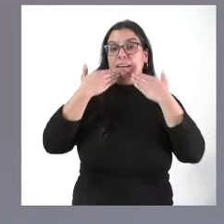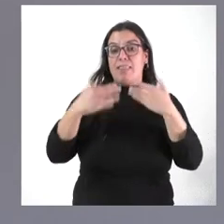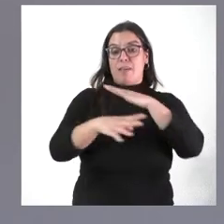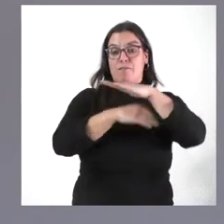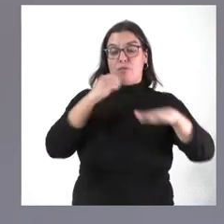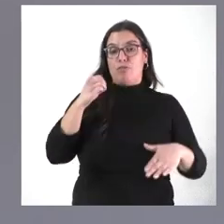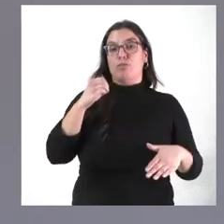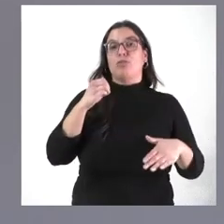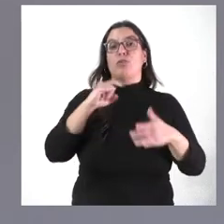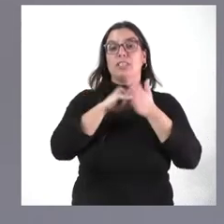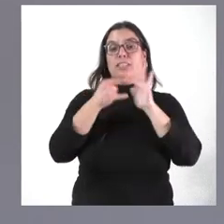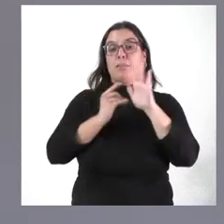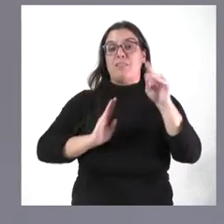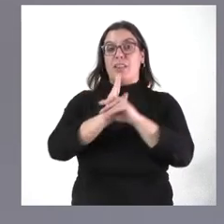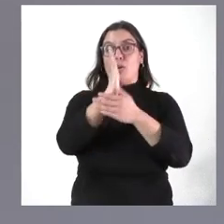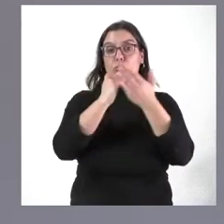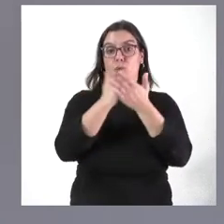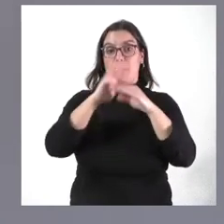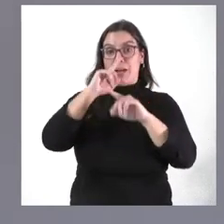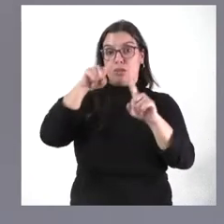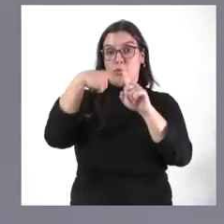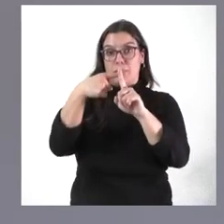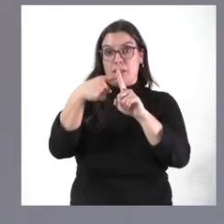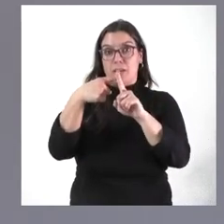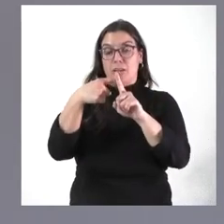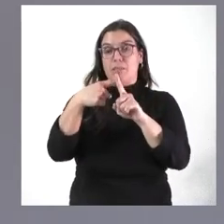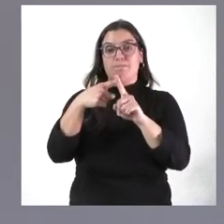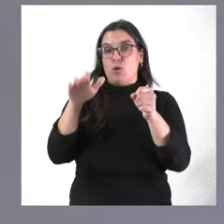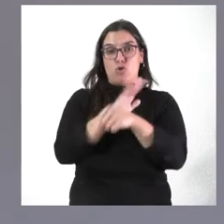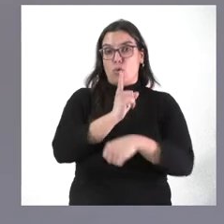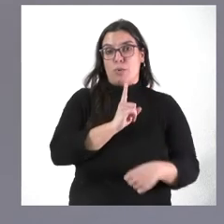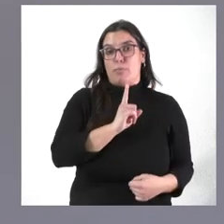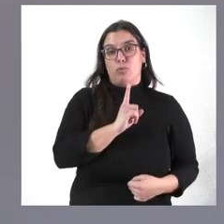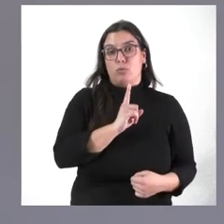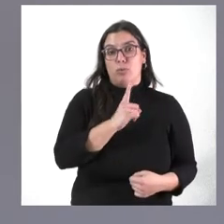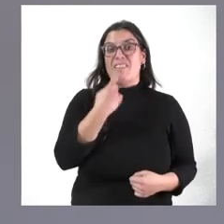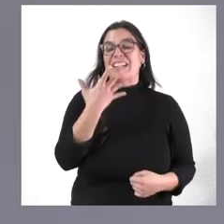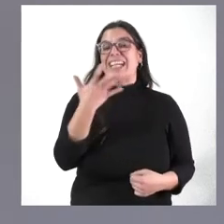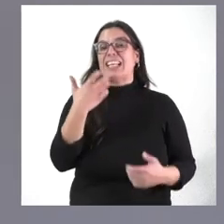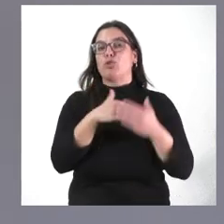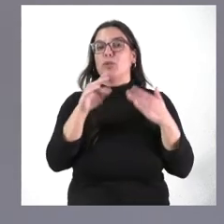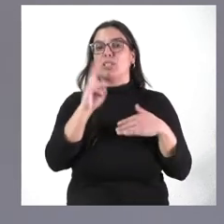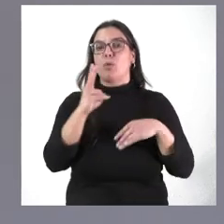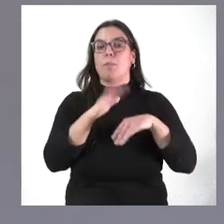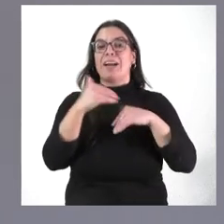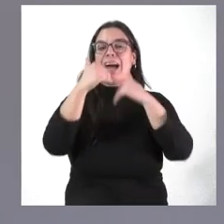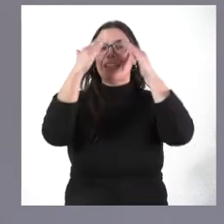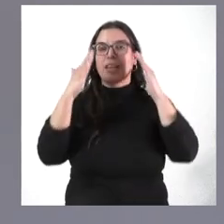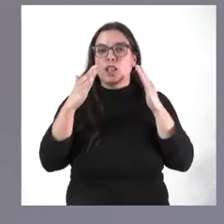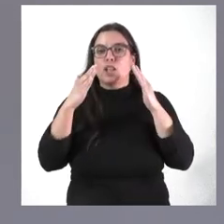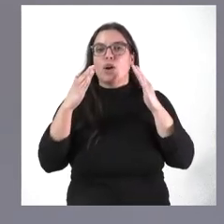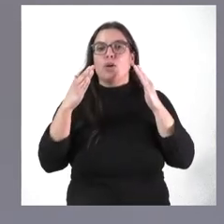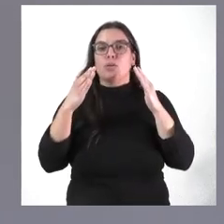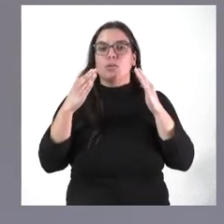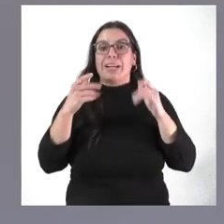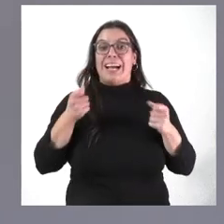autonómica para el próximo año no cubrimos y nos faltan todavía 500 millones de euros para alcanzar el nivel de gasto que